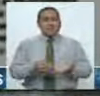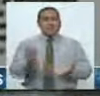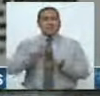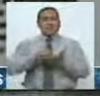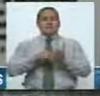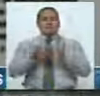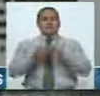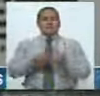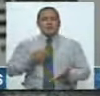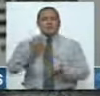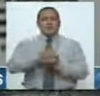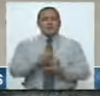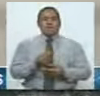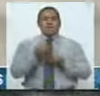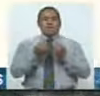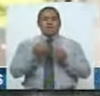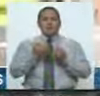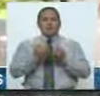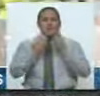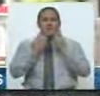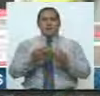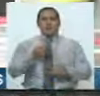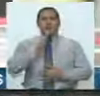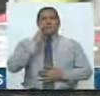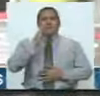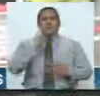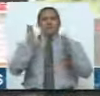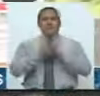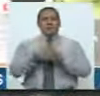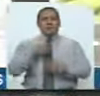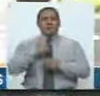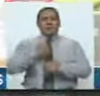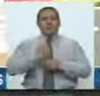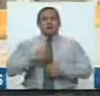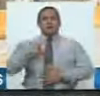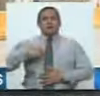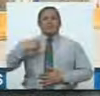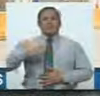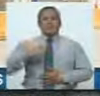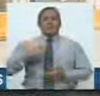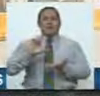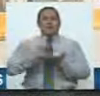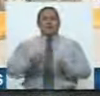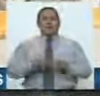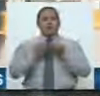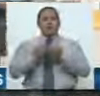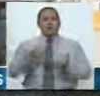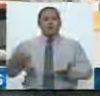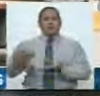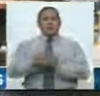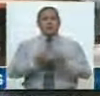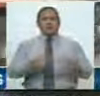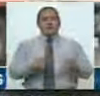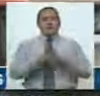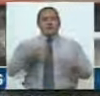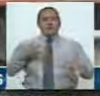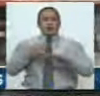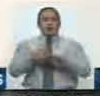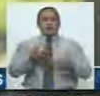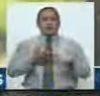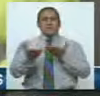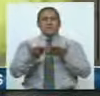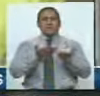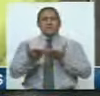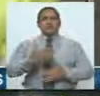incremento generará un fondo para cubrir obligaciones contractuales de la municipalidad, como expropiaciones e interferencias de